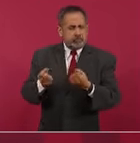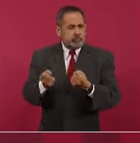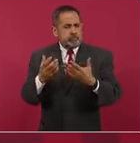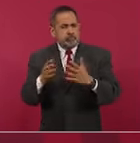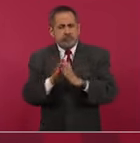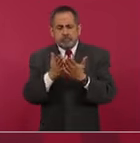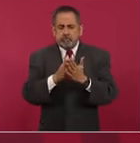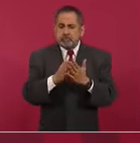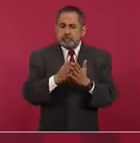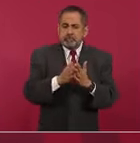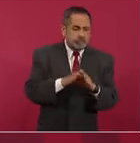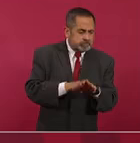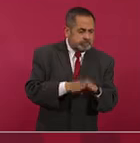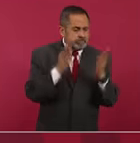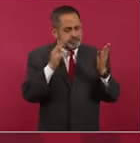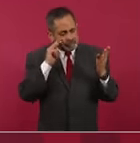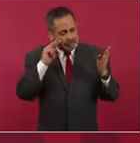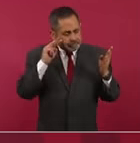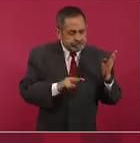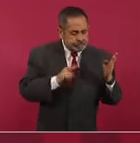los archivos como nunca.